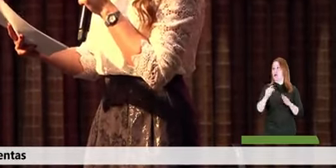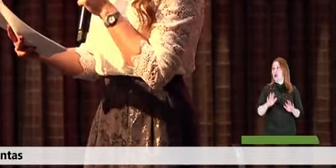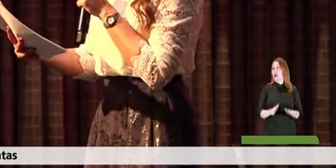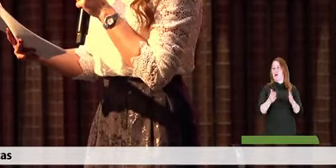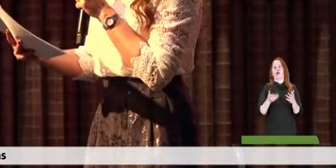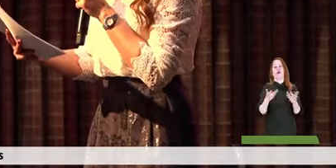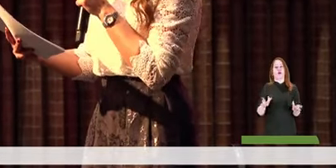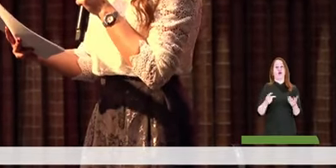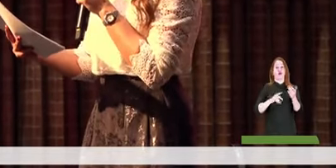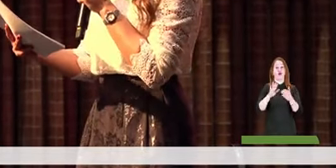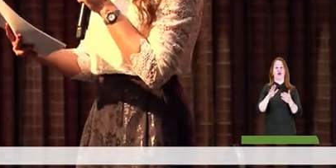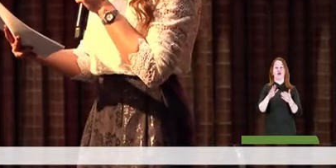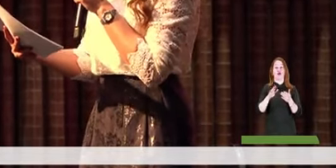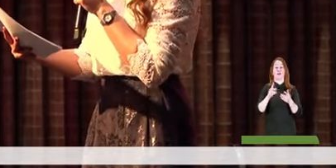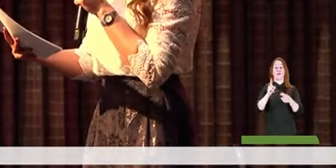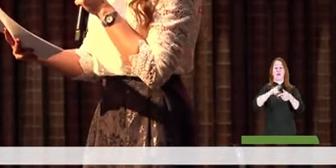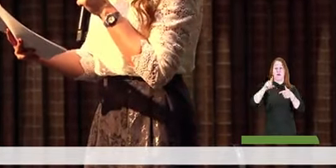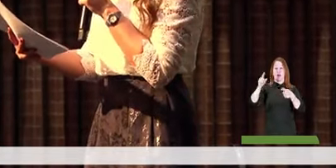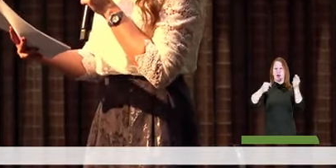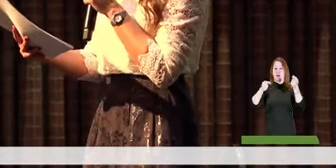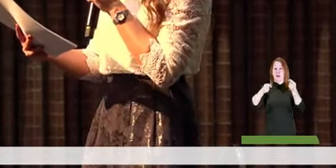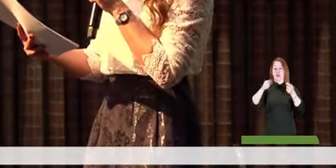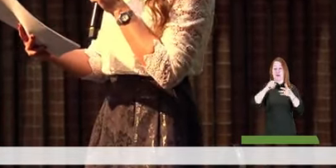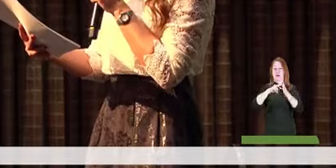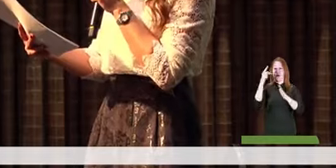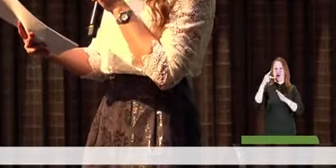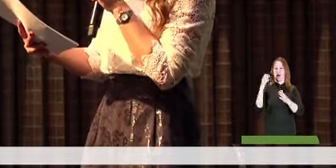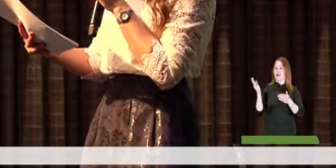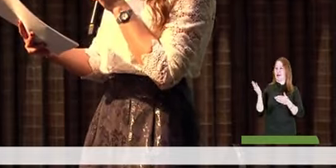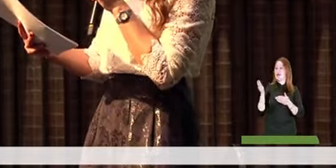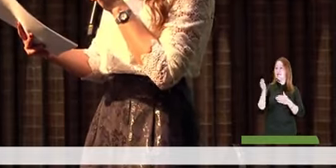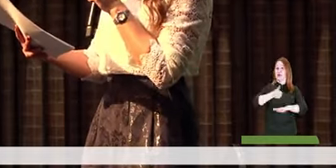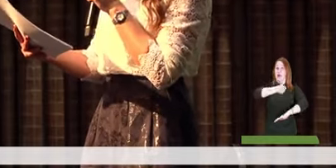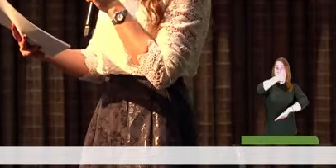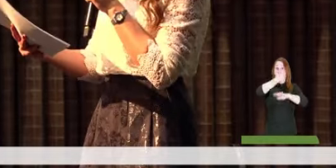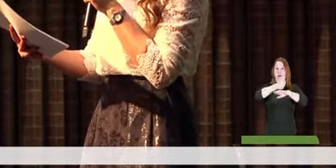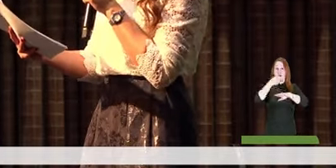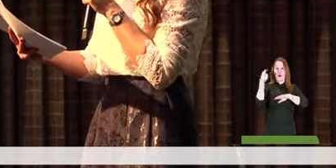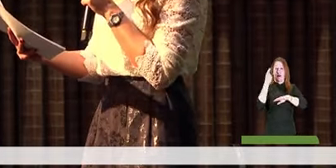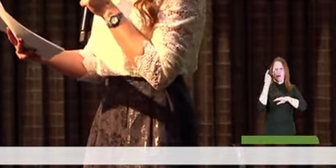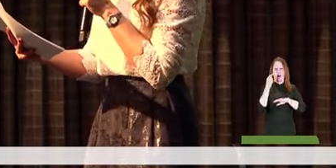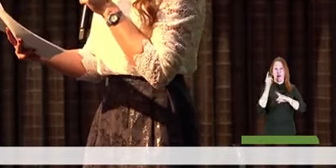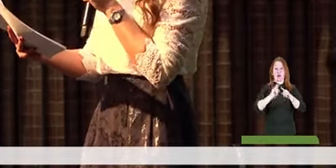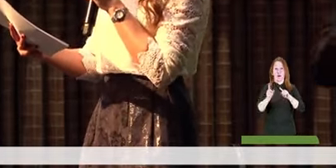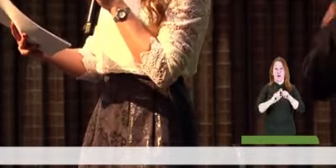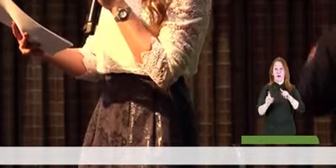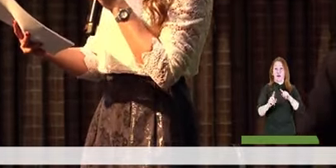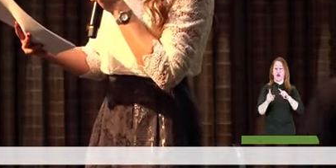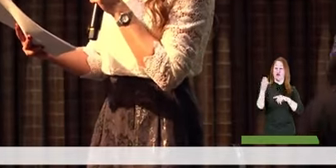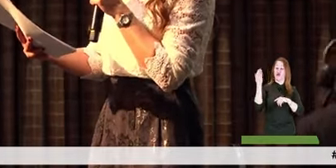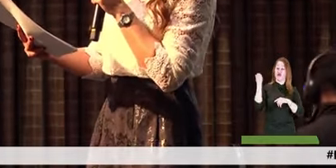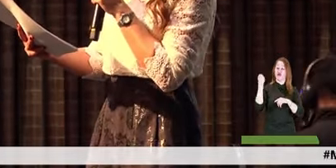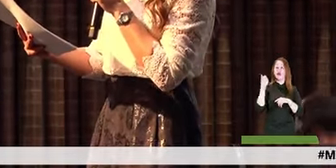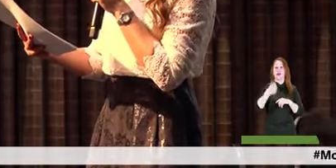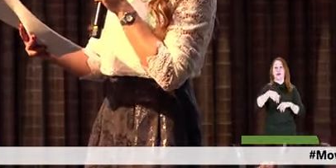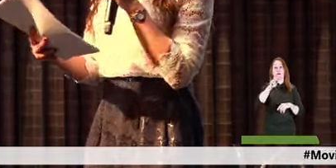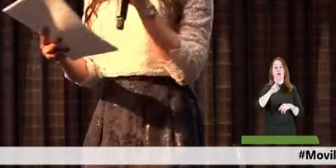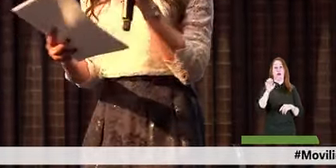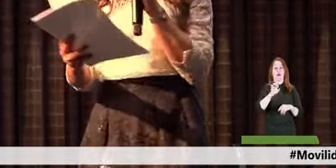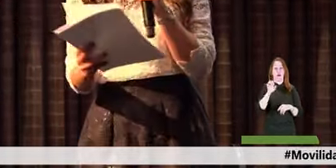de operaciones financieras y de tecnología. Llegó a la Gerencia General de Transmilenio S.A. el pasado 17 de